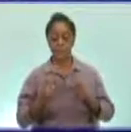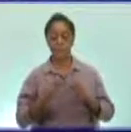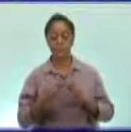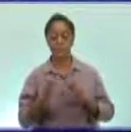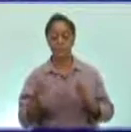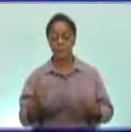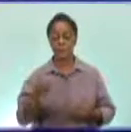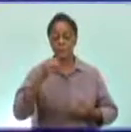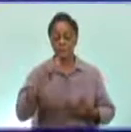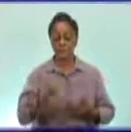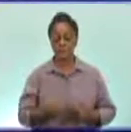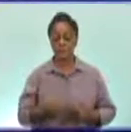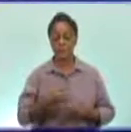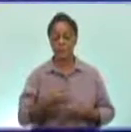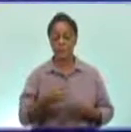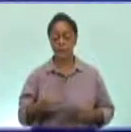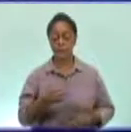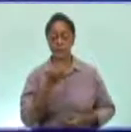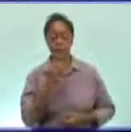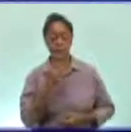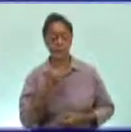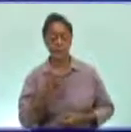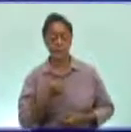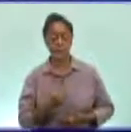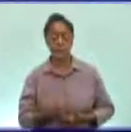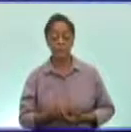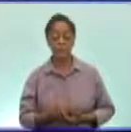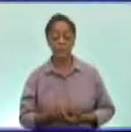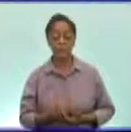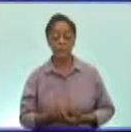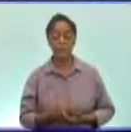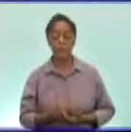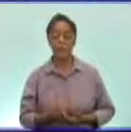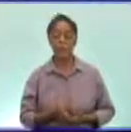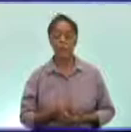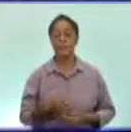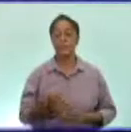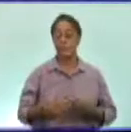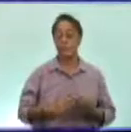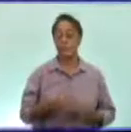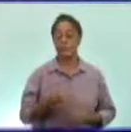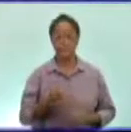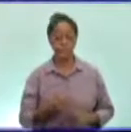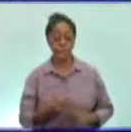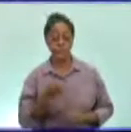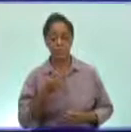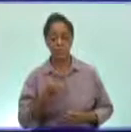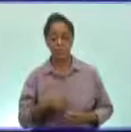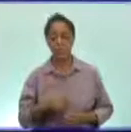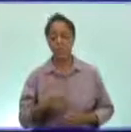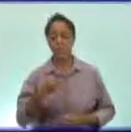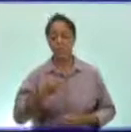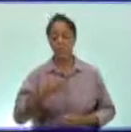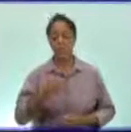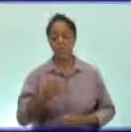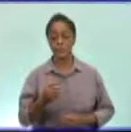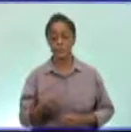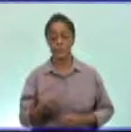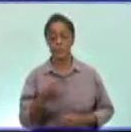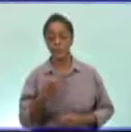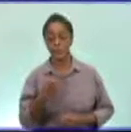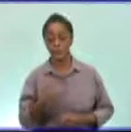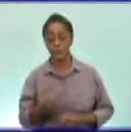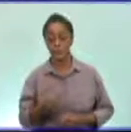suelo y se alimentan. Las plantas elaboran sus propios alimentos y los hongos se alimentan